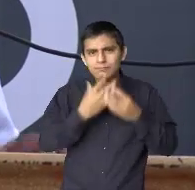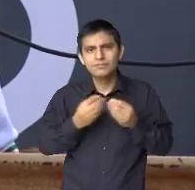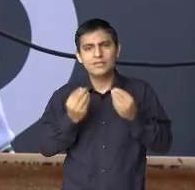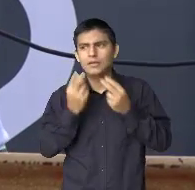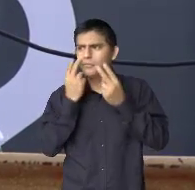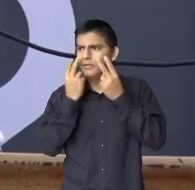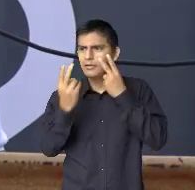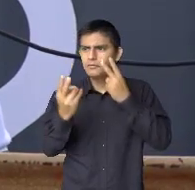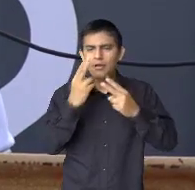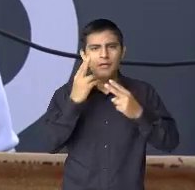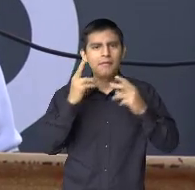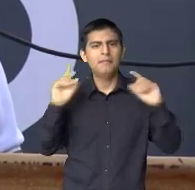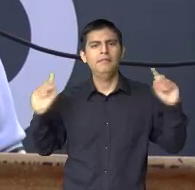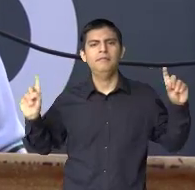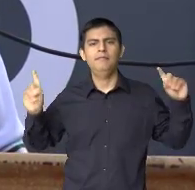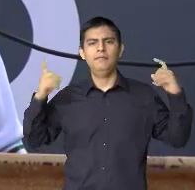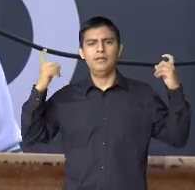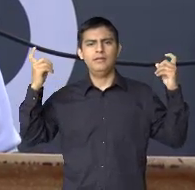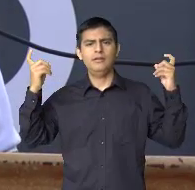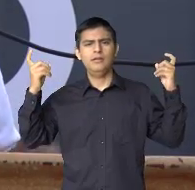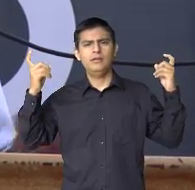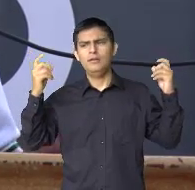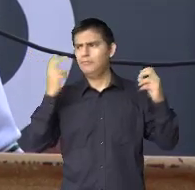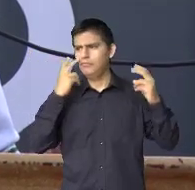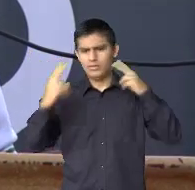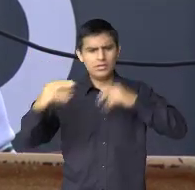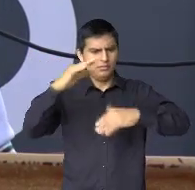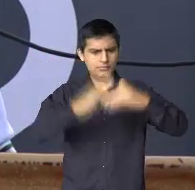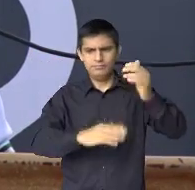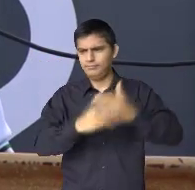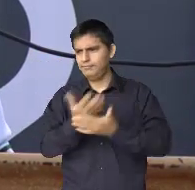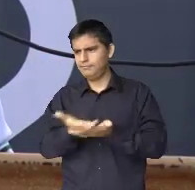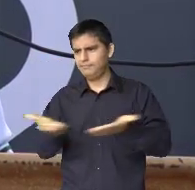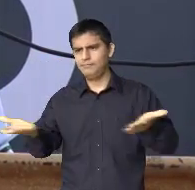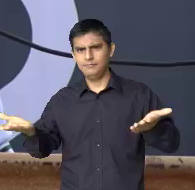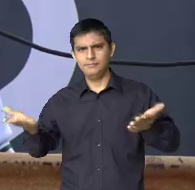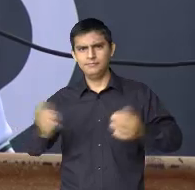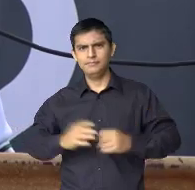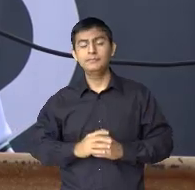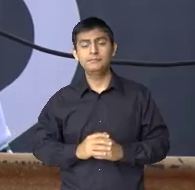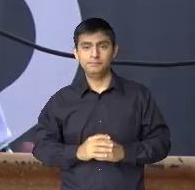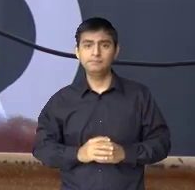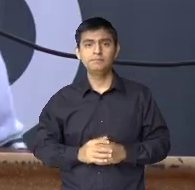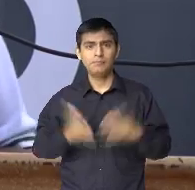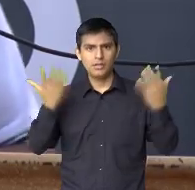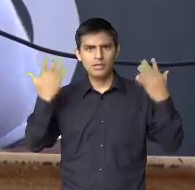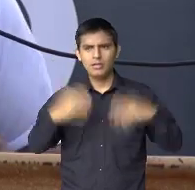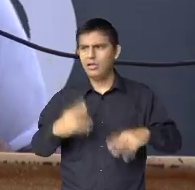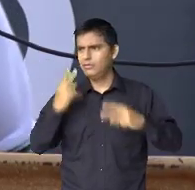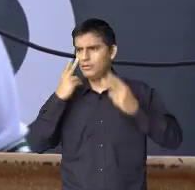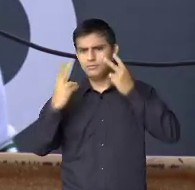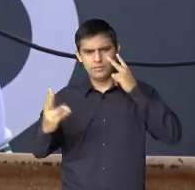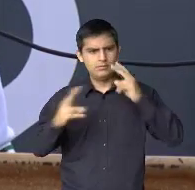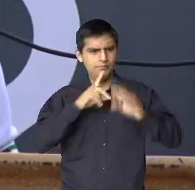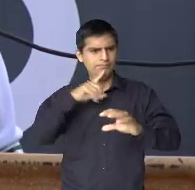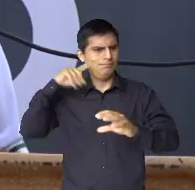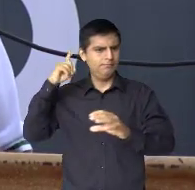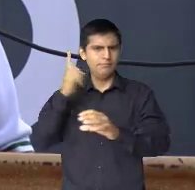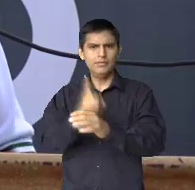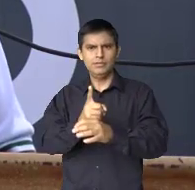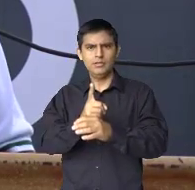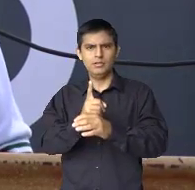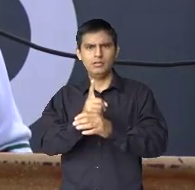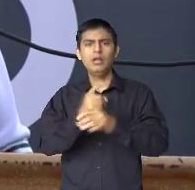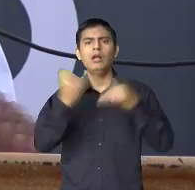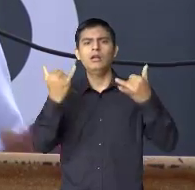de festejar viendo las obras. Se ha hecho patente las obras